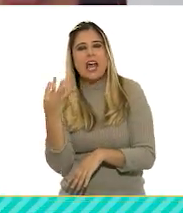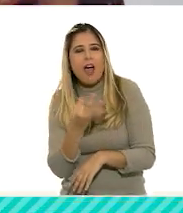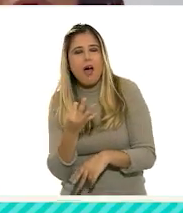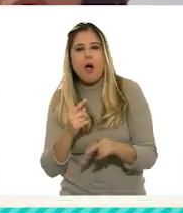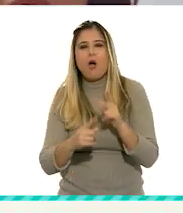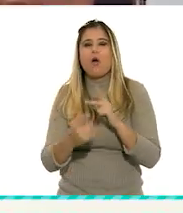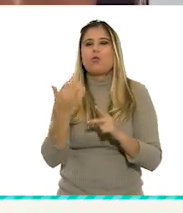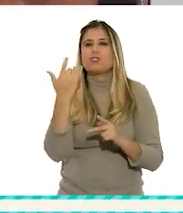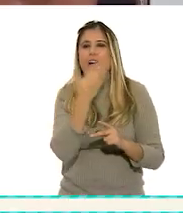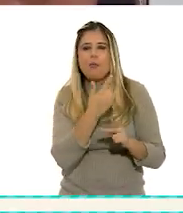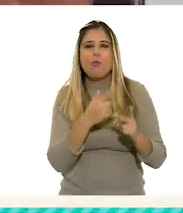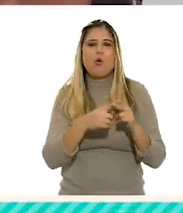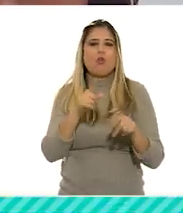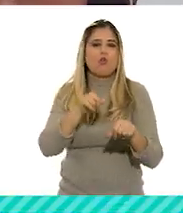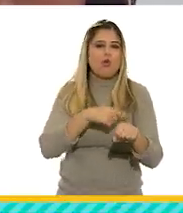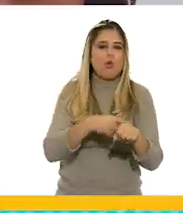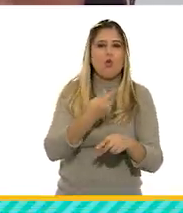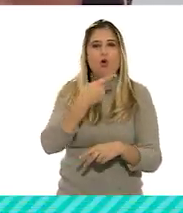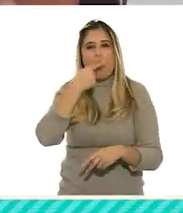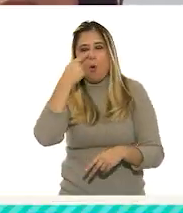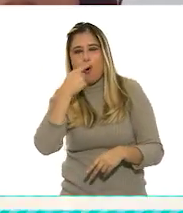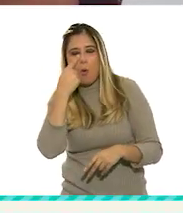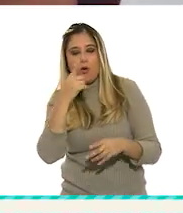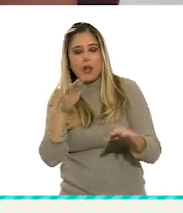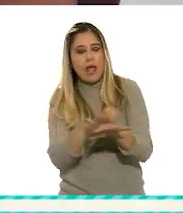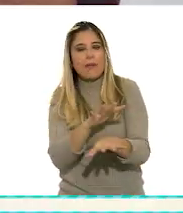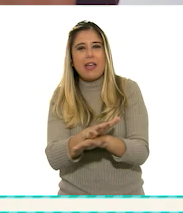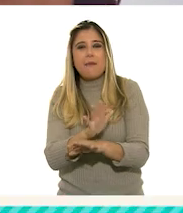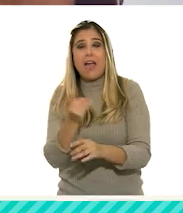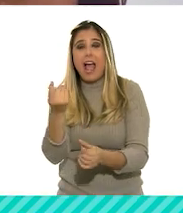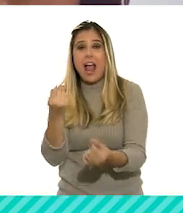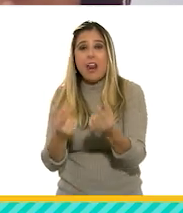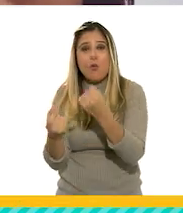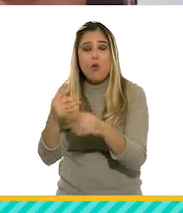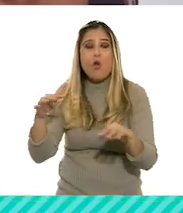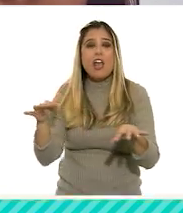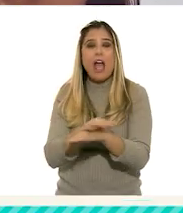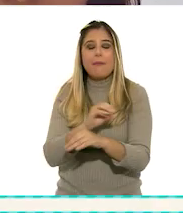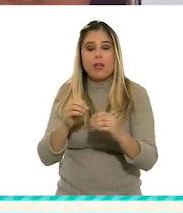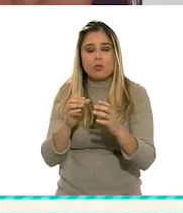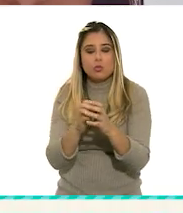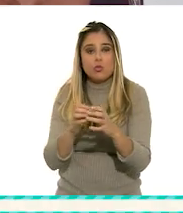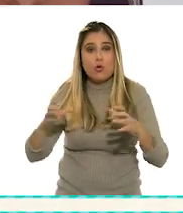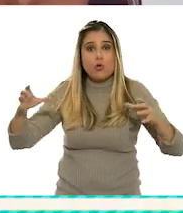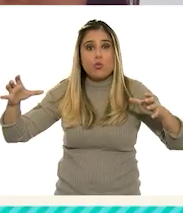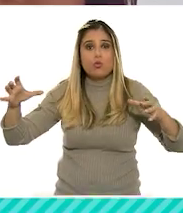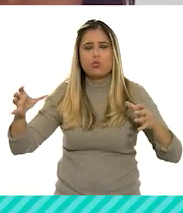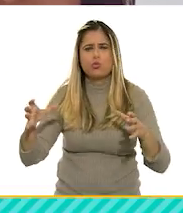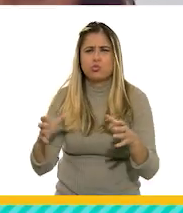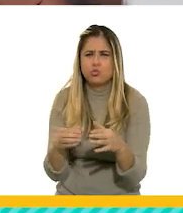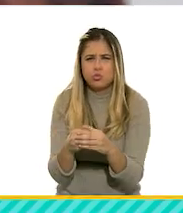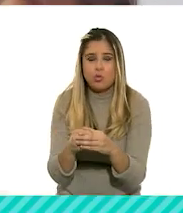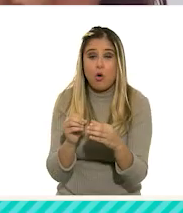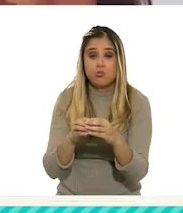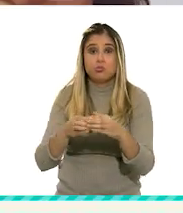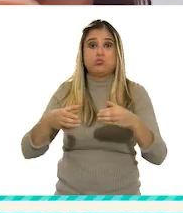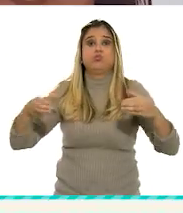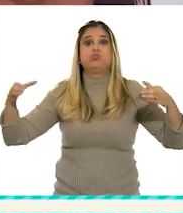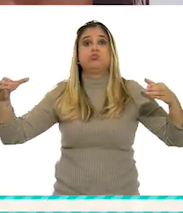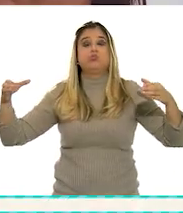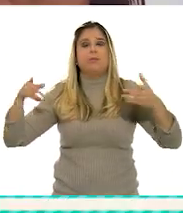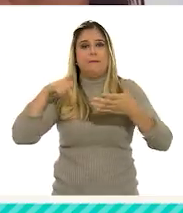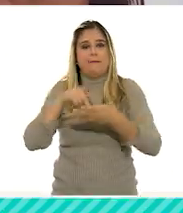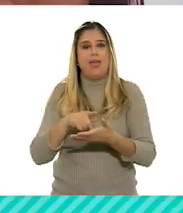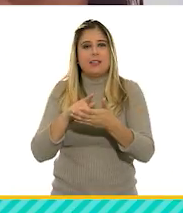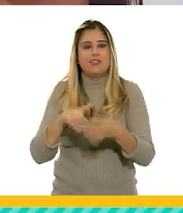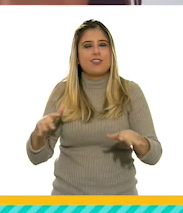color, olor, textura, incluso en algunos casos cambia su volumen o el peso. Todos estos